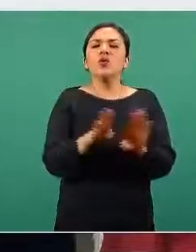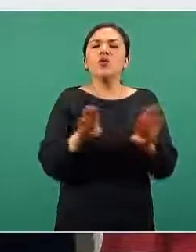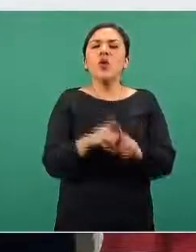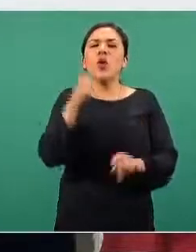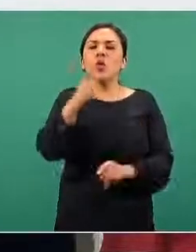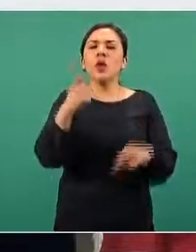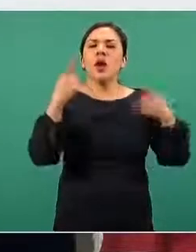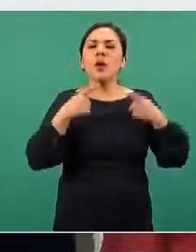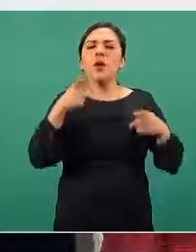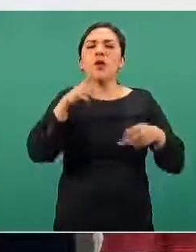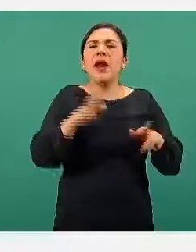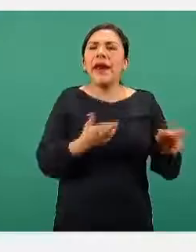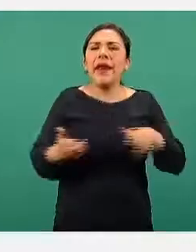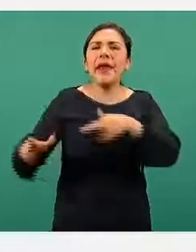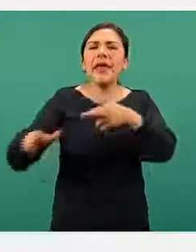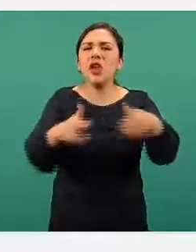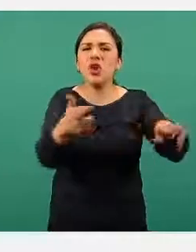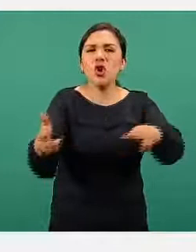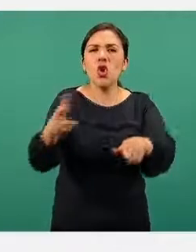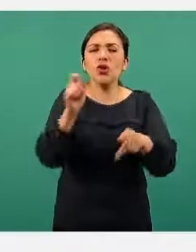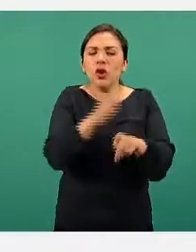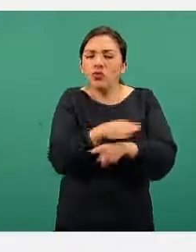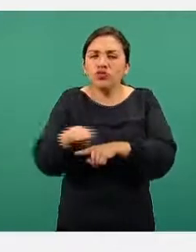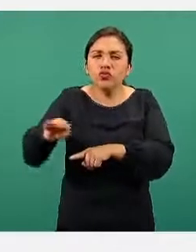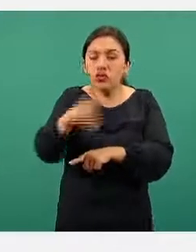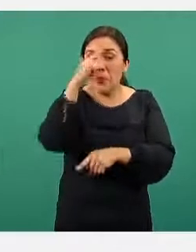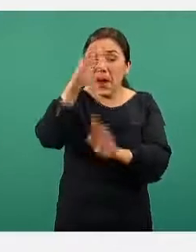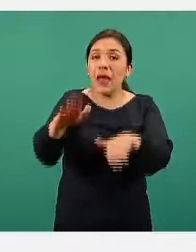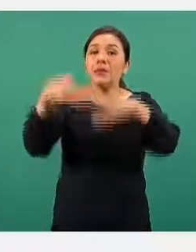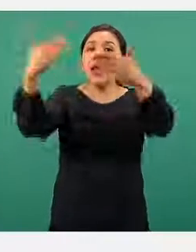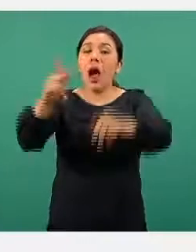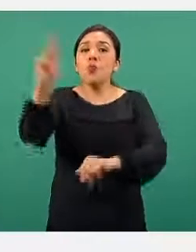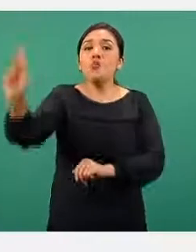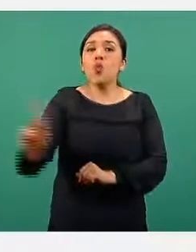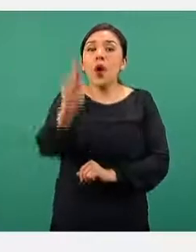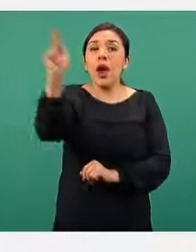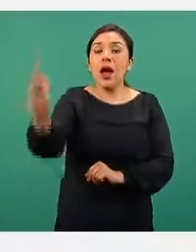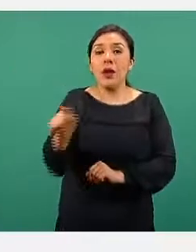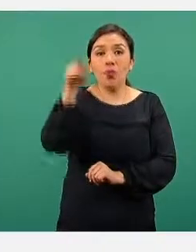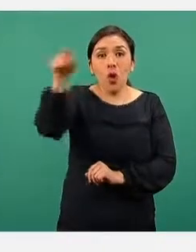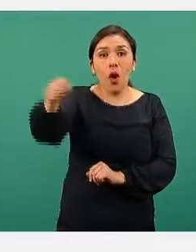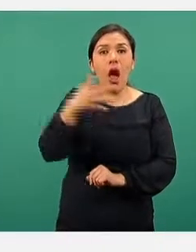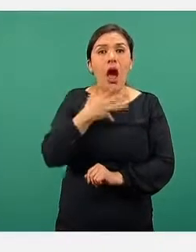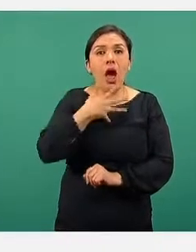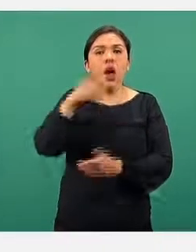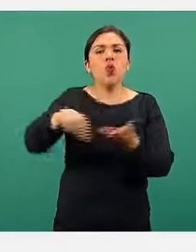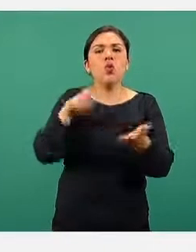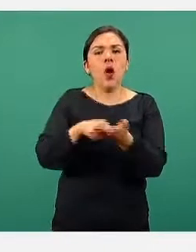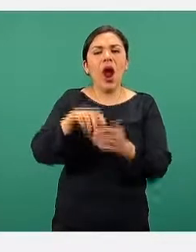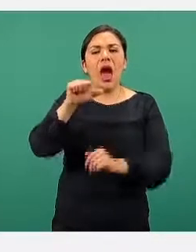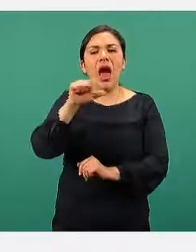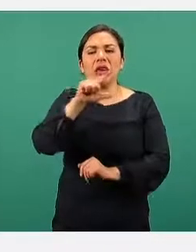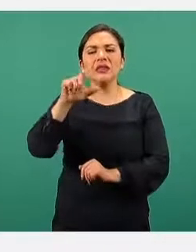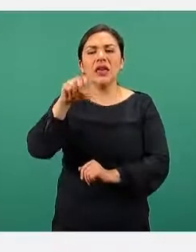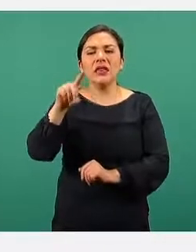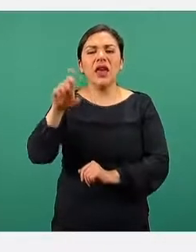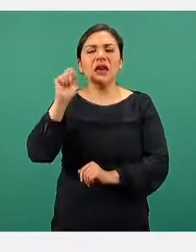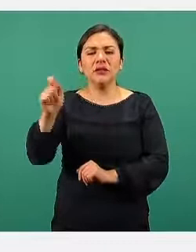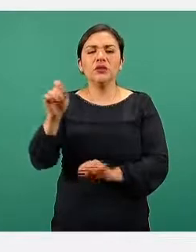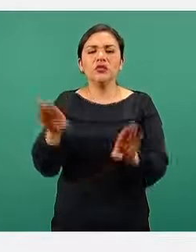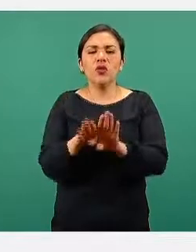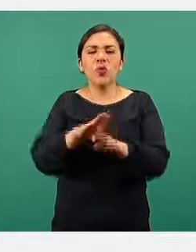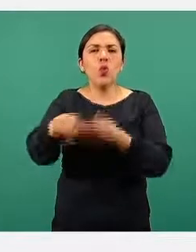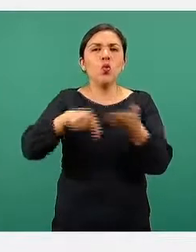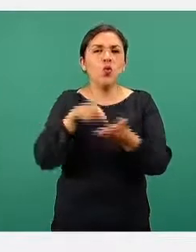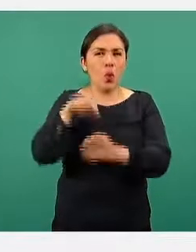en uno de nuestros ríos, cruzando hacia un pueblo que estaba allende de